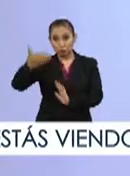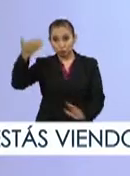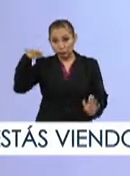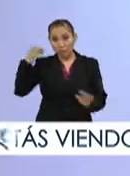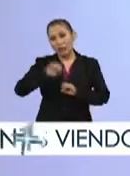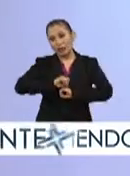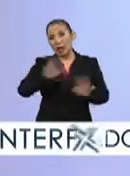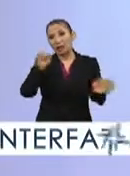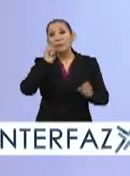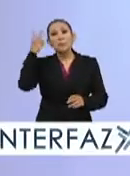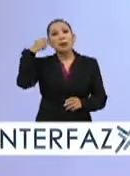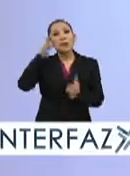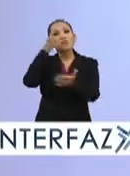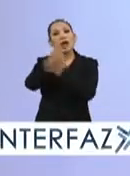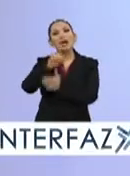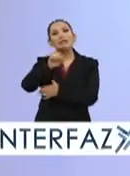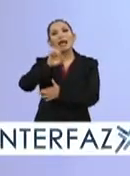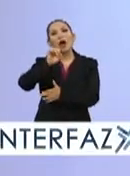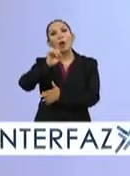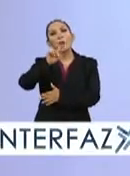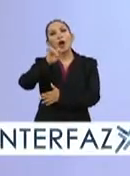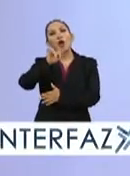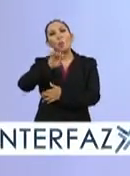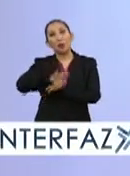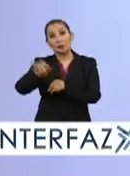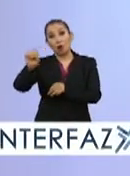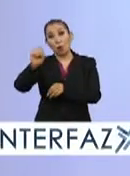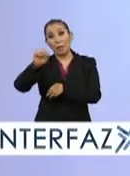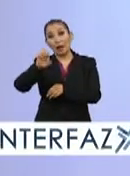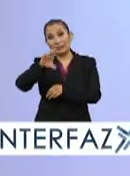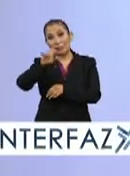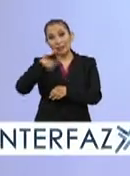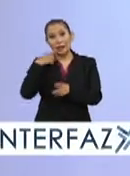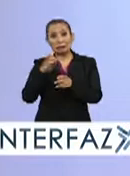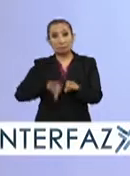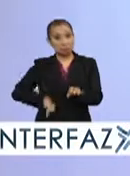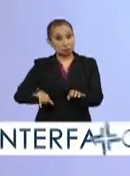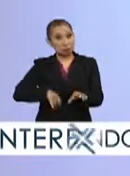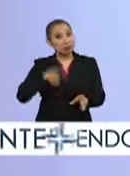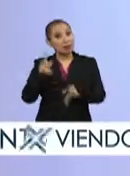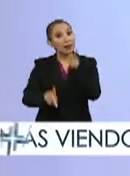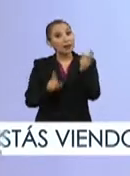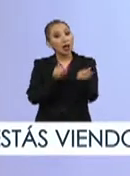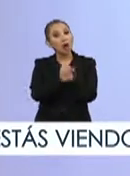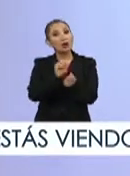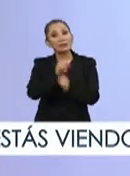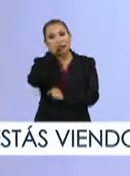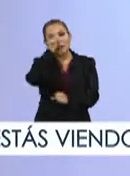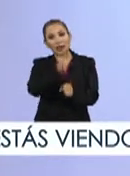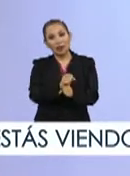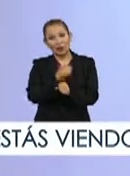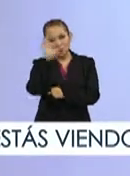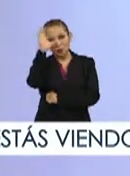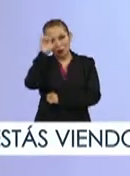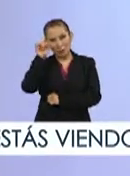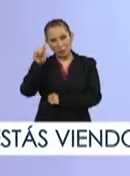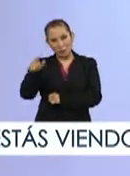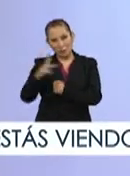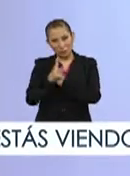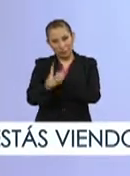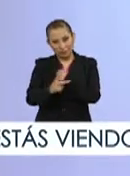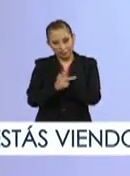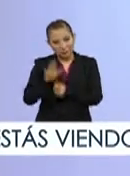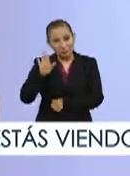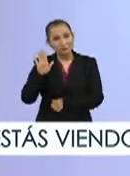Por supuesto, viajaremos hasta Sao Paulo, Brasil, donde Omar Cepeda tuvo una interesante charla con el secretario de Cultura de